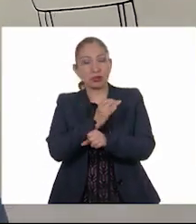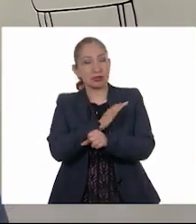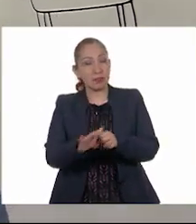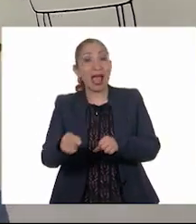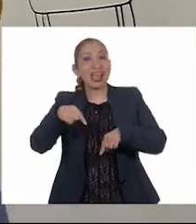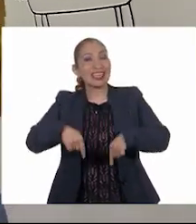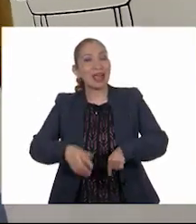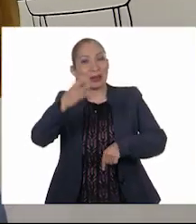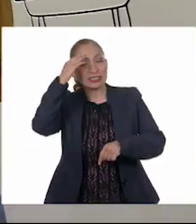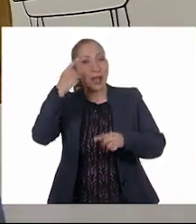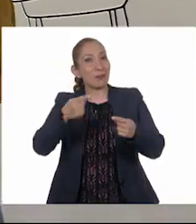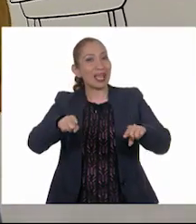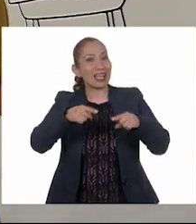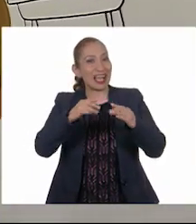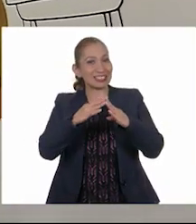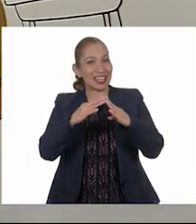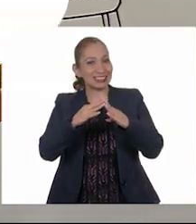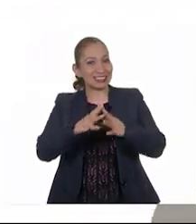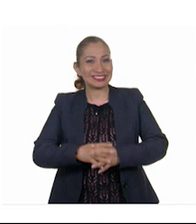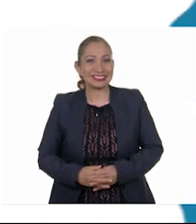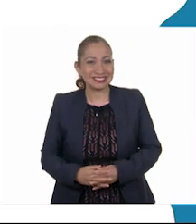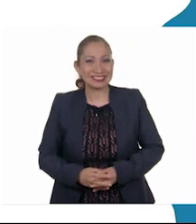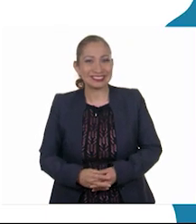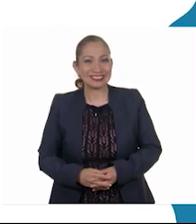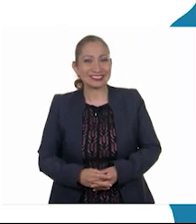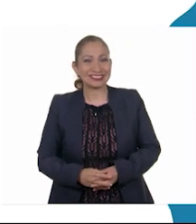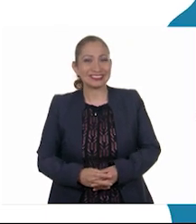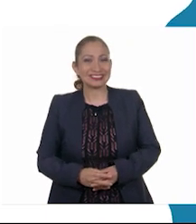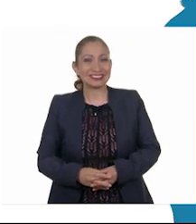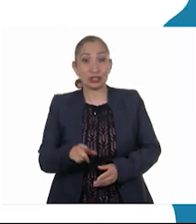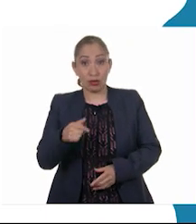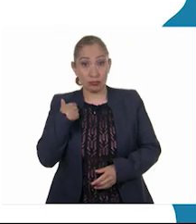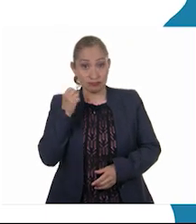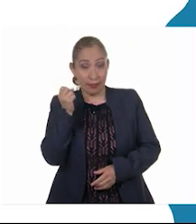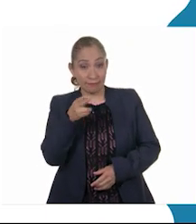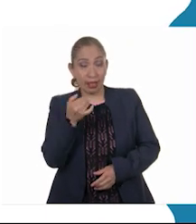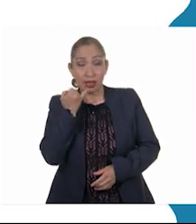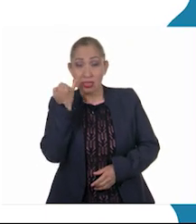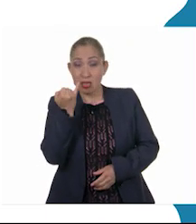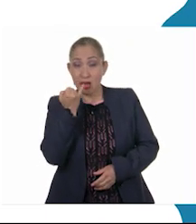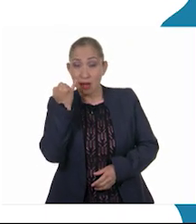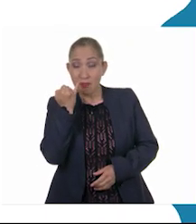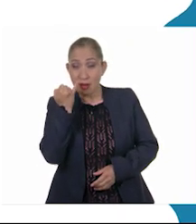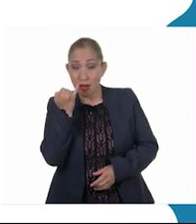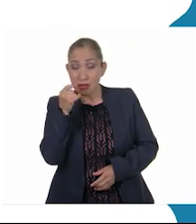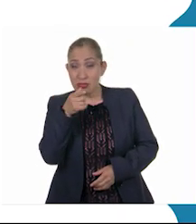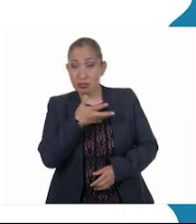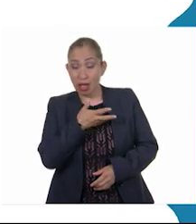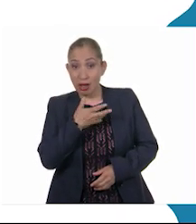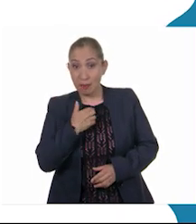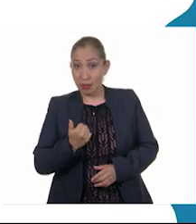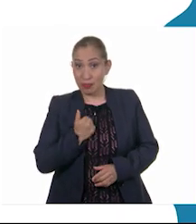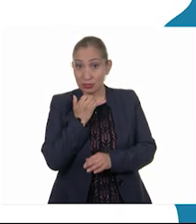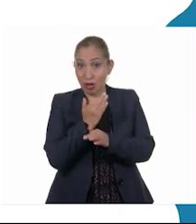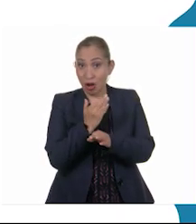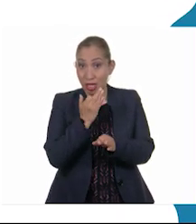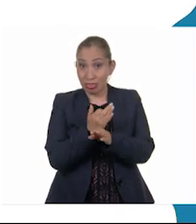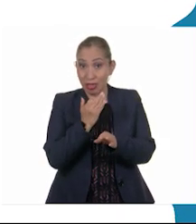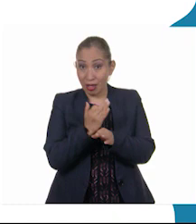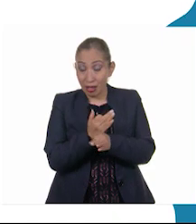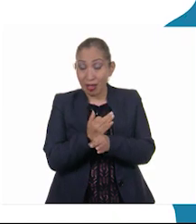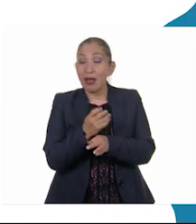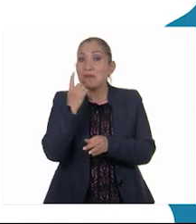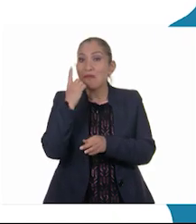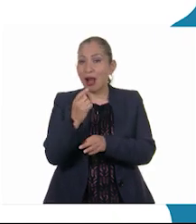imposible aquí en Aprende Música en Casa. Si tienes la fortuna de hablar una lengua indígena, aprovecha también este